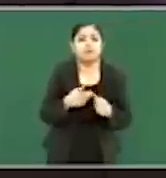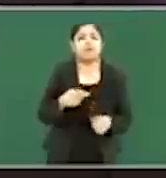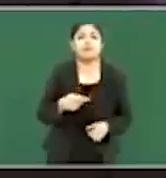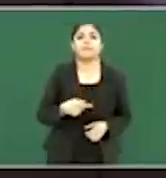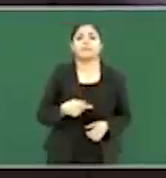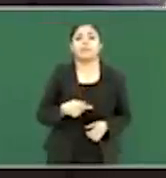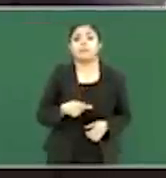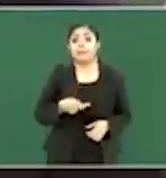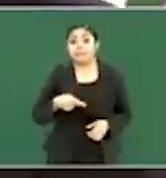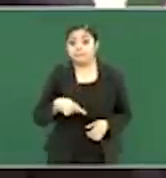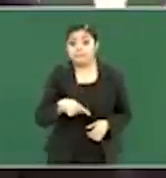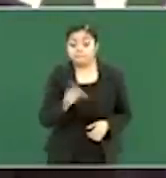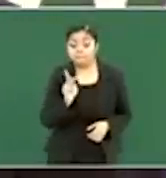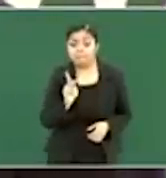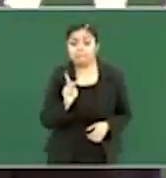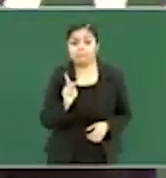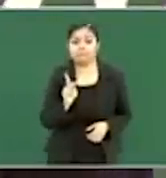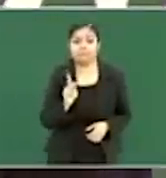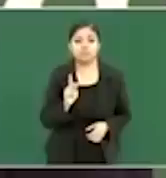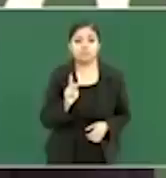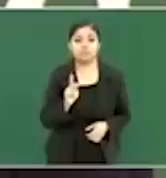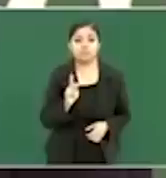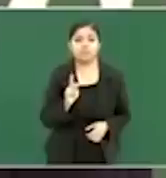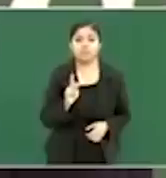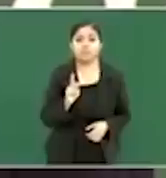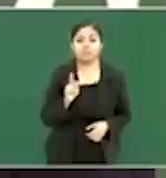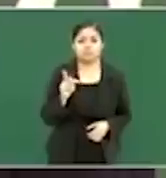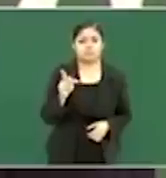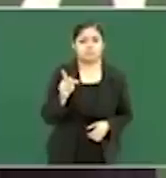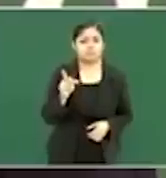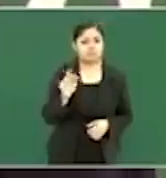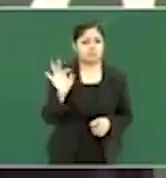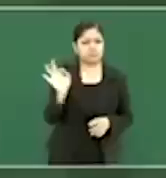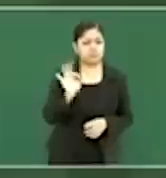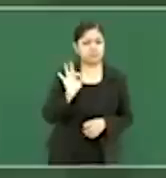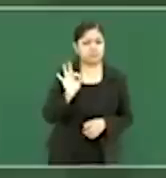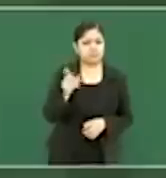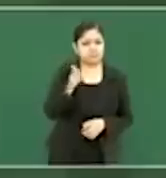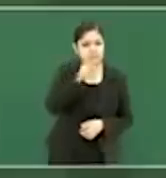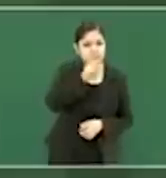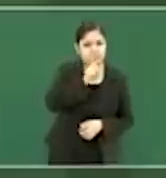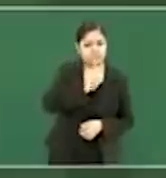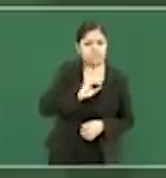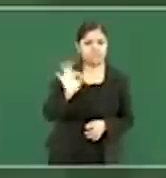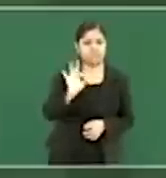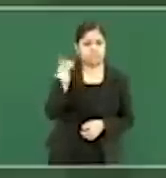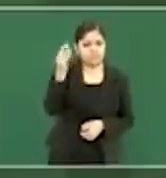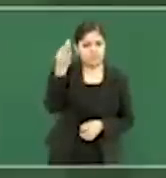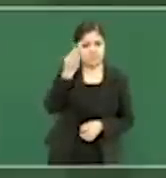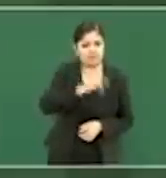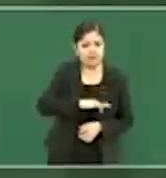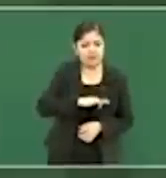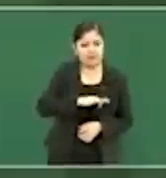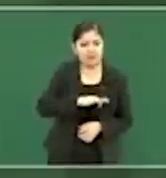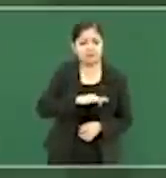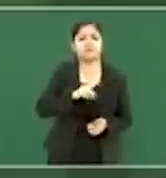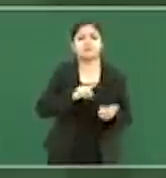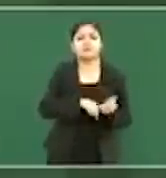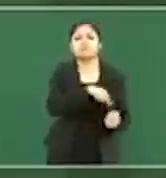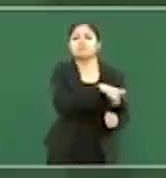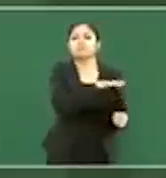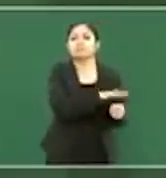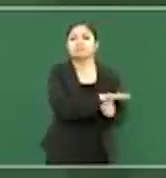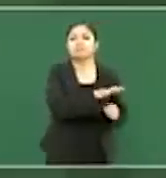no tiene rigor, si no tiene apego a la verdad, si es tendencioso, ahí vienen las redes